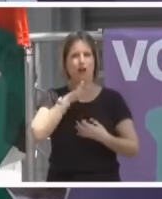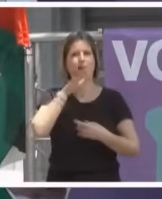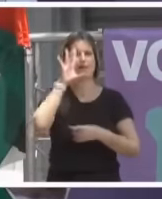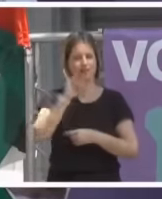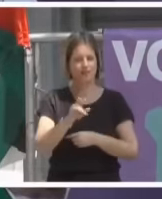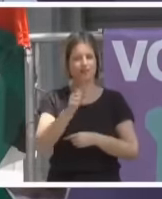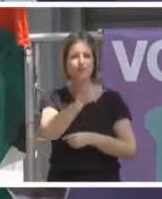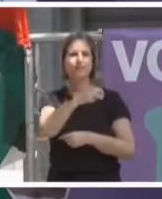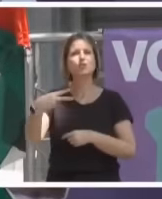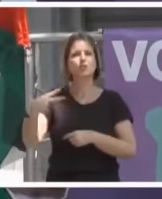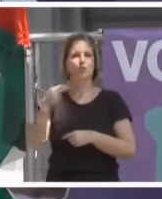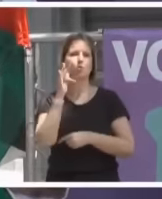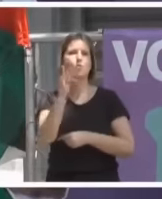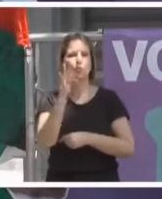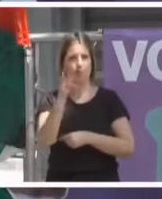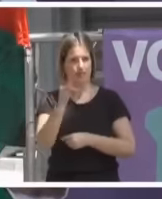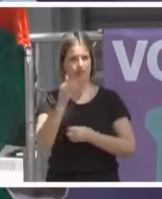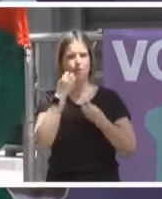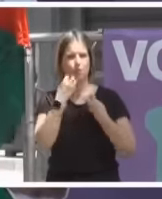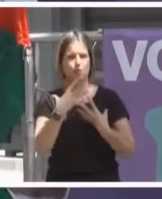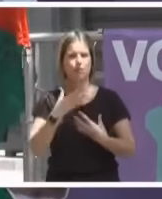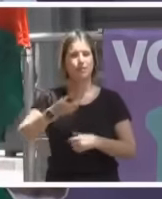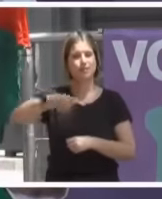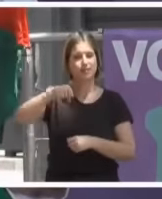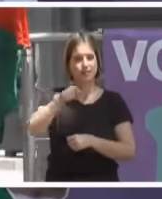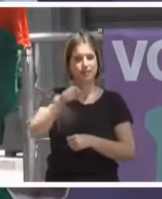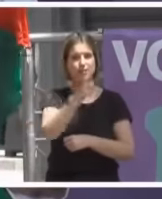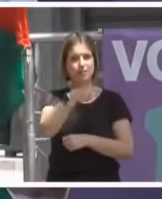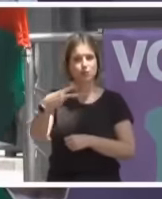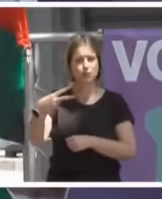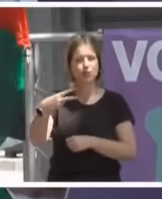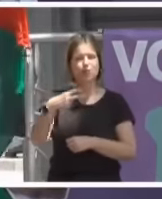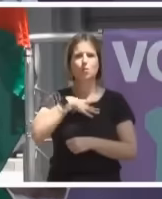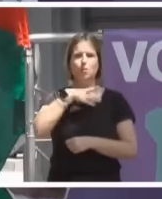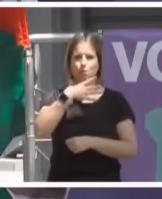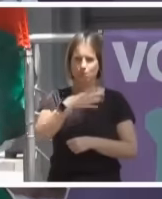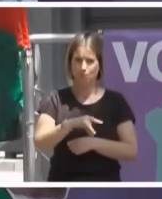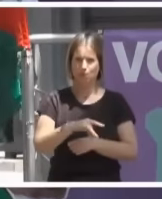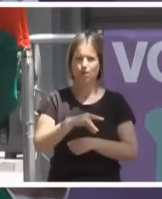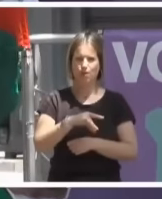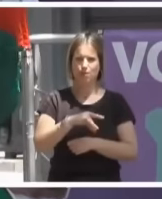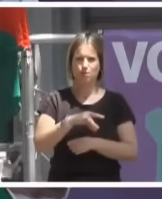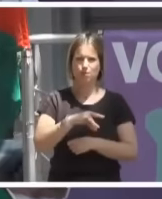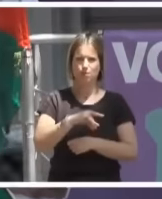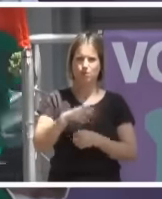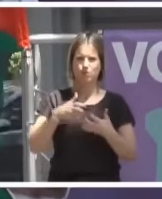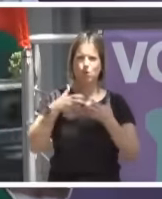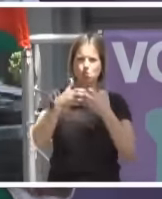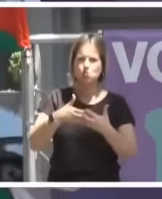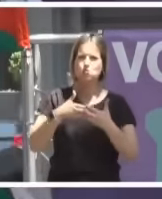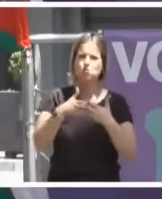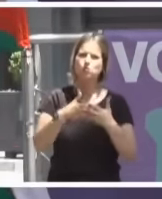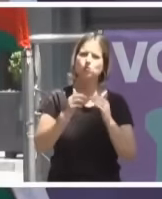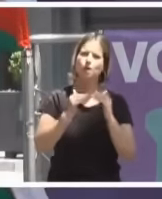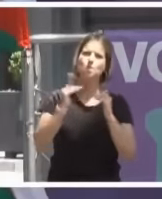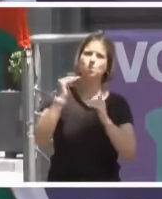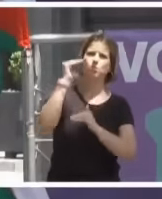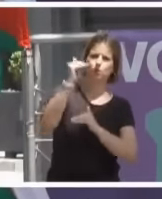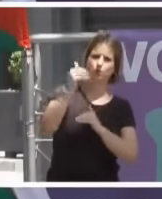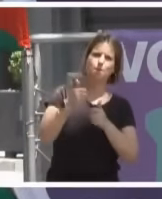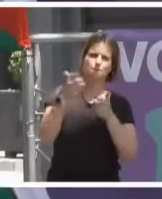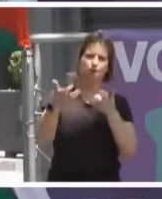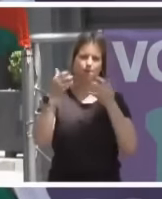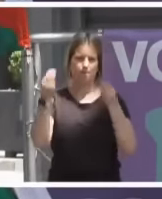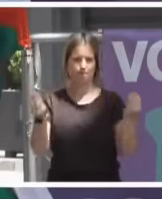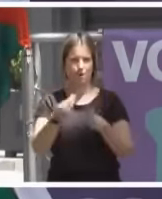tener un buen resultado. Y de que eso nos va a permitir empezar a pelear con una posición mucho más ventajosa. Estoy